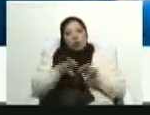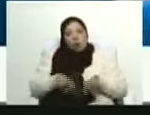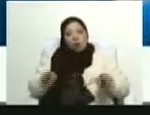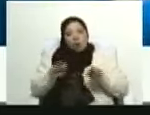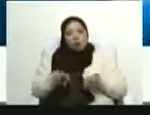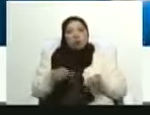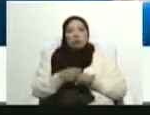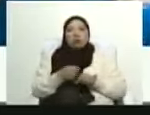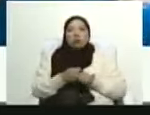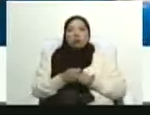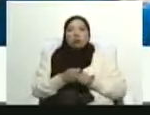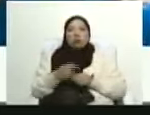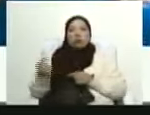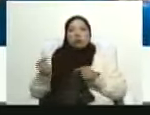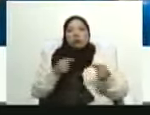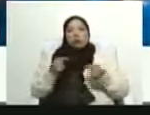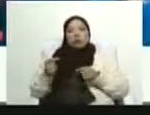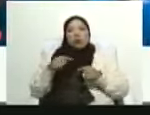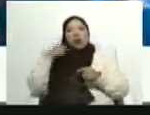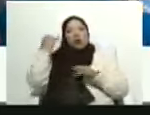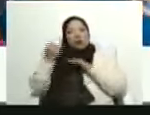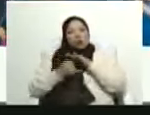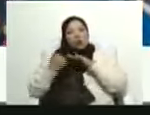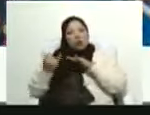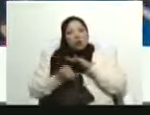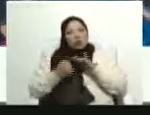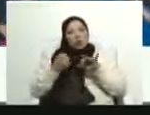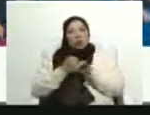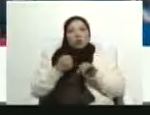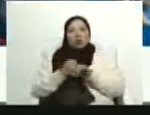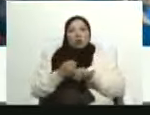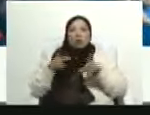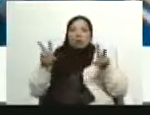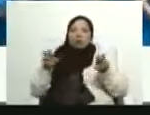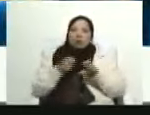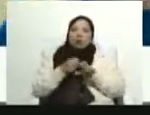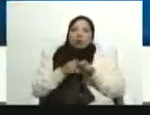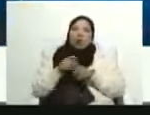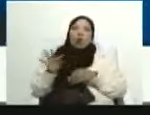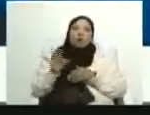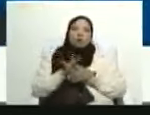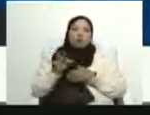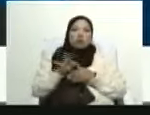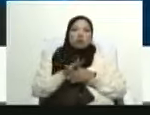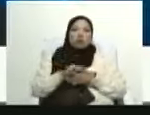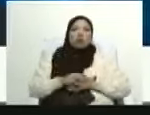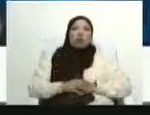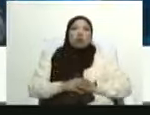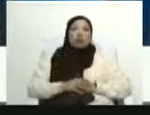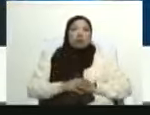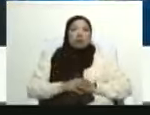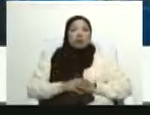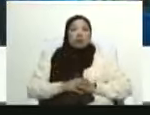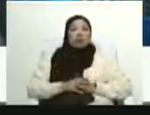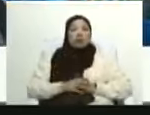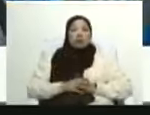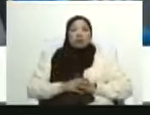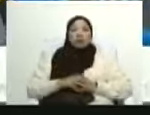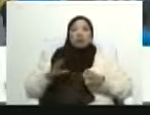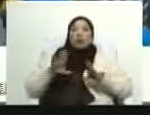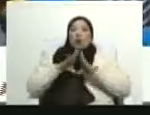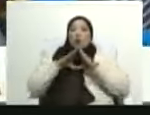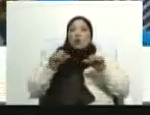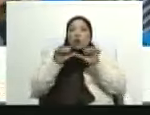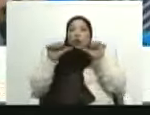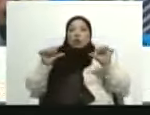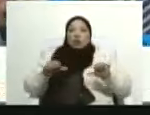tienen que hacer y, por supuesto, demostrar que sus instituciones están en plena vigencia y en pleno funcionamiento. Venezuela colabora y colaborará con todo el